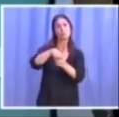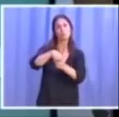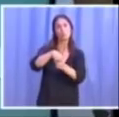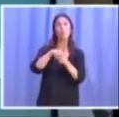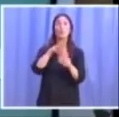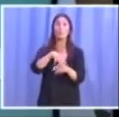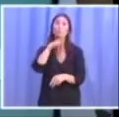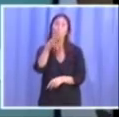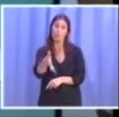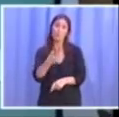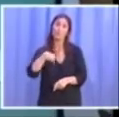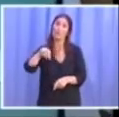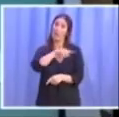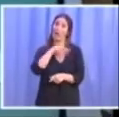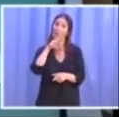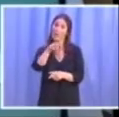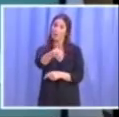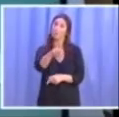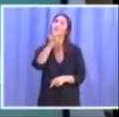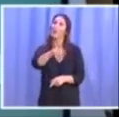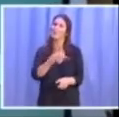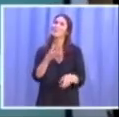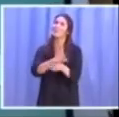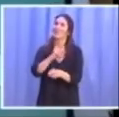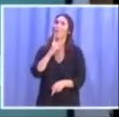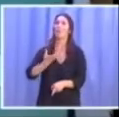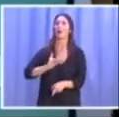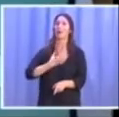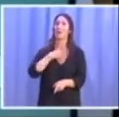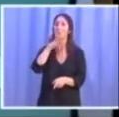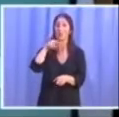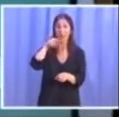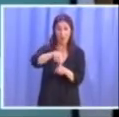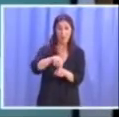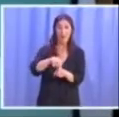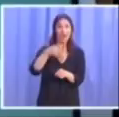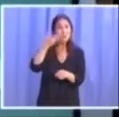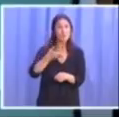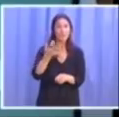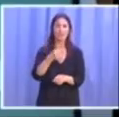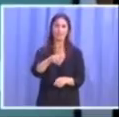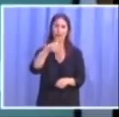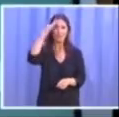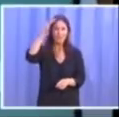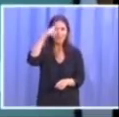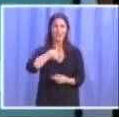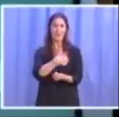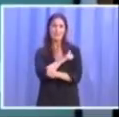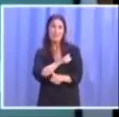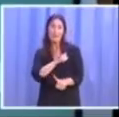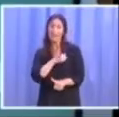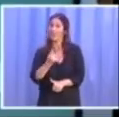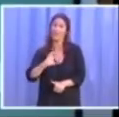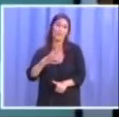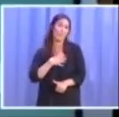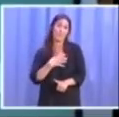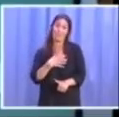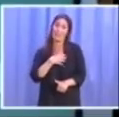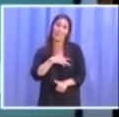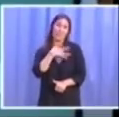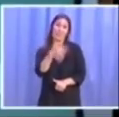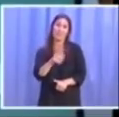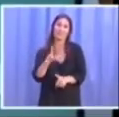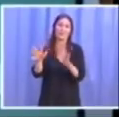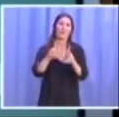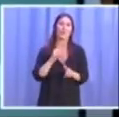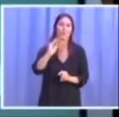Y por eso es mucho lo que está en juego, por eso tú te presentas como alcalde. Porque lo que está en juego, repito, son tus anhelos, tus esperanzas, y no podemos permitir que nadie robe